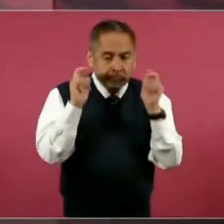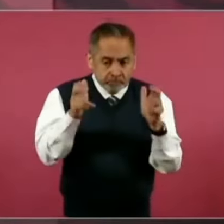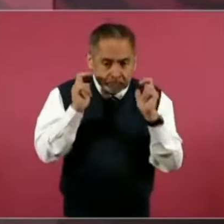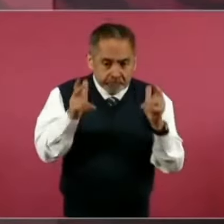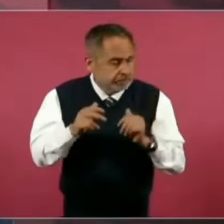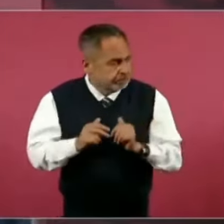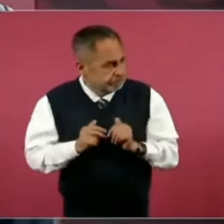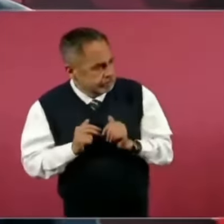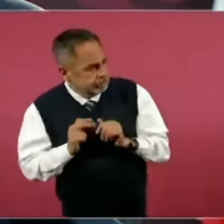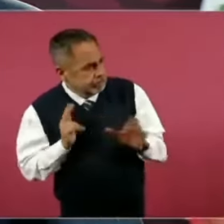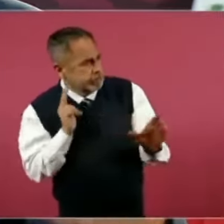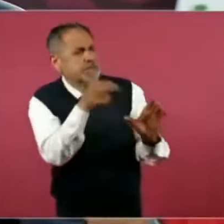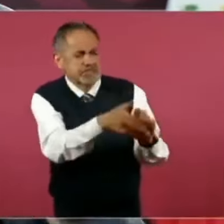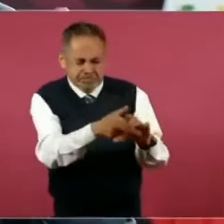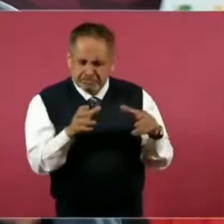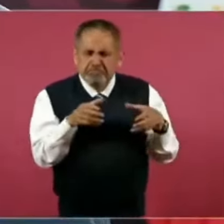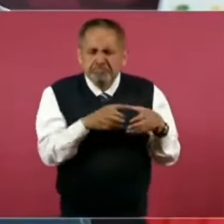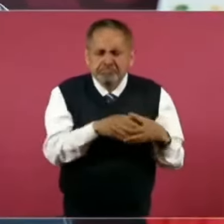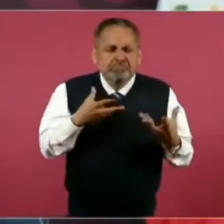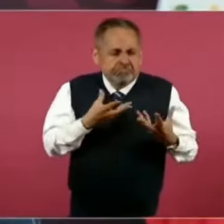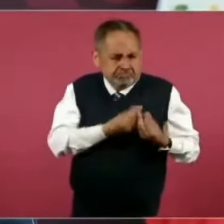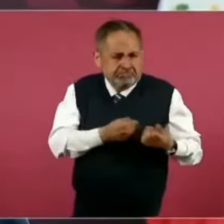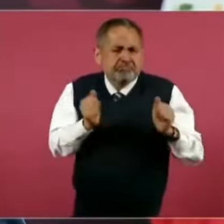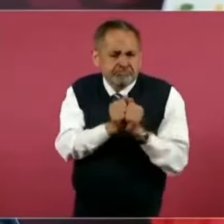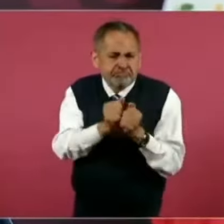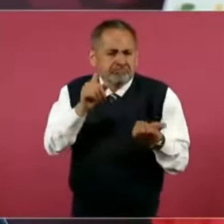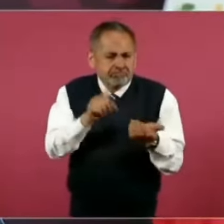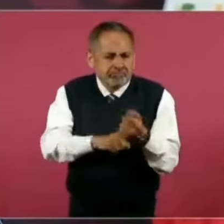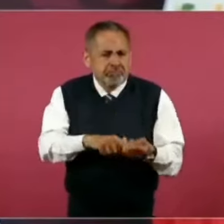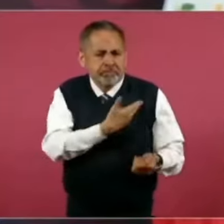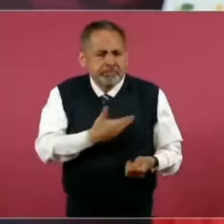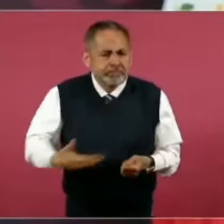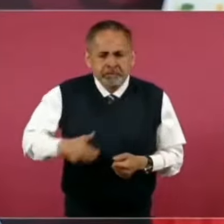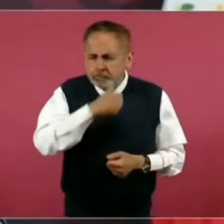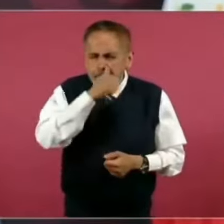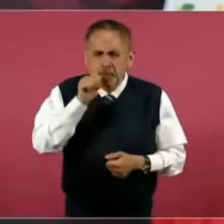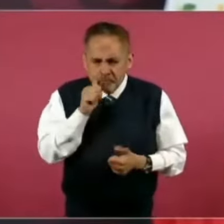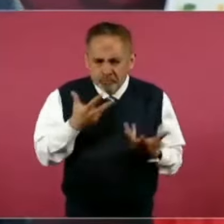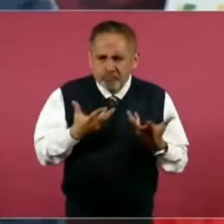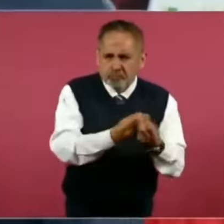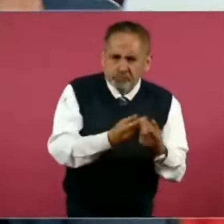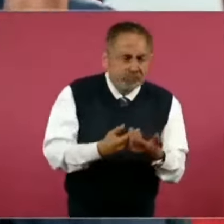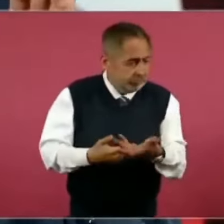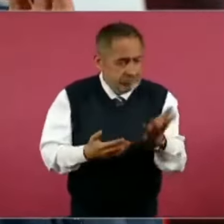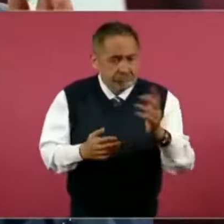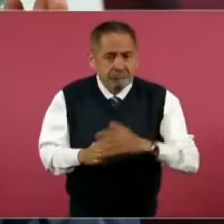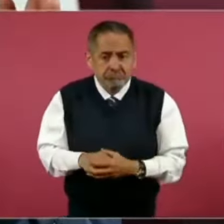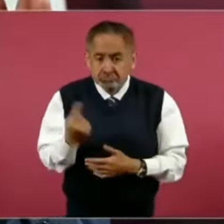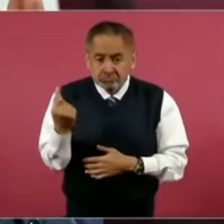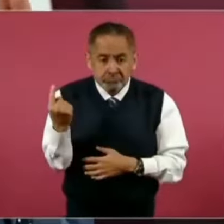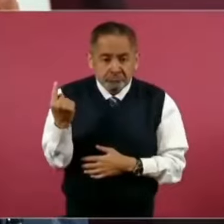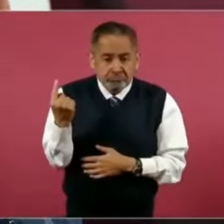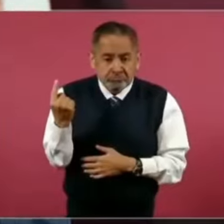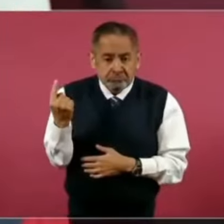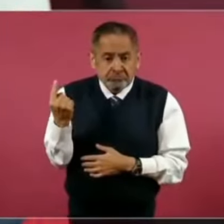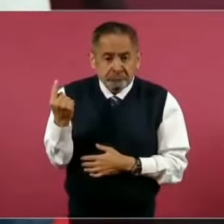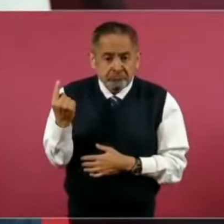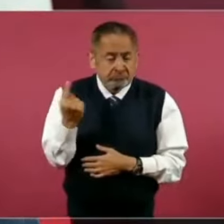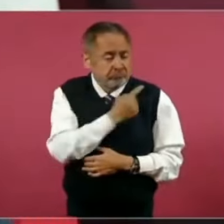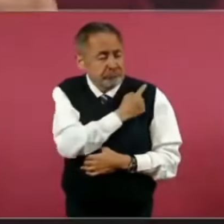incorporó al movimiento liberal del presidente Juárez, pero nada más eso.